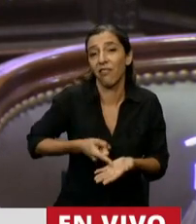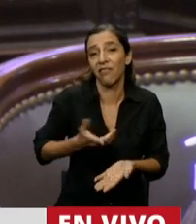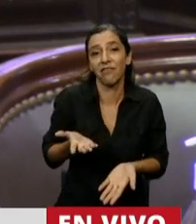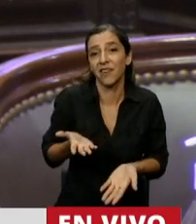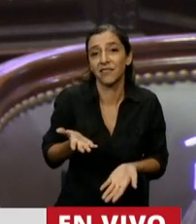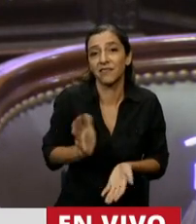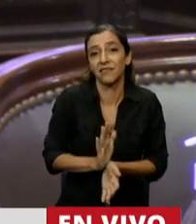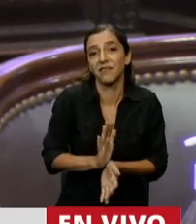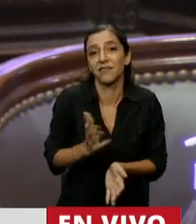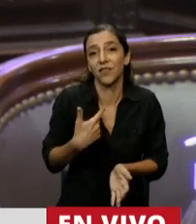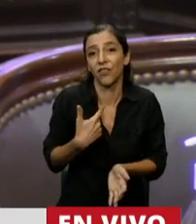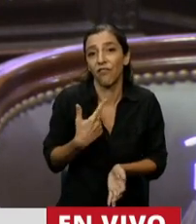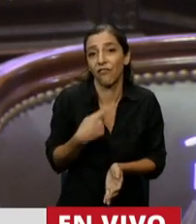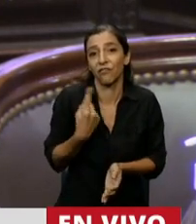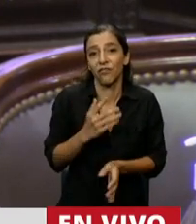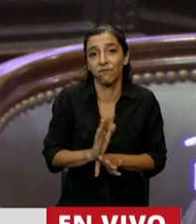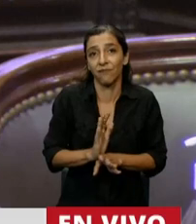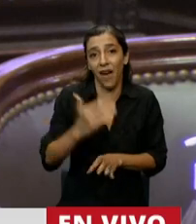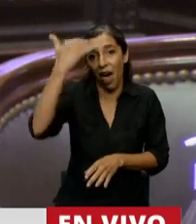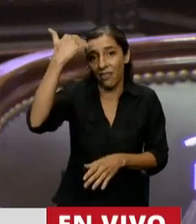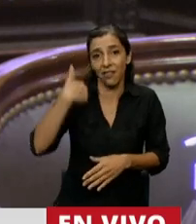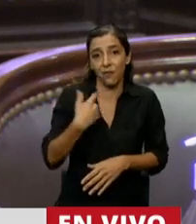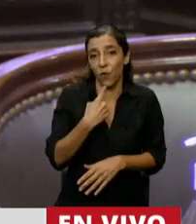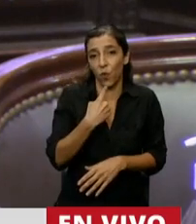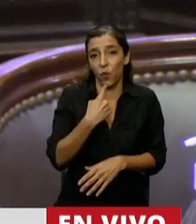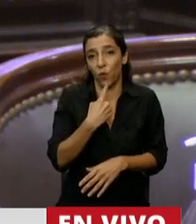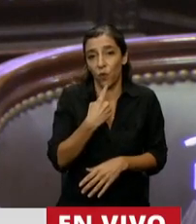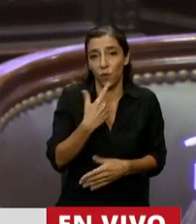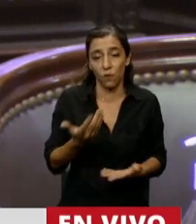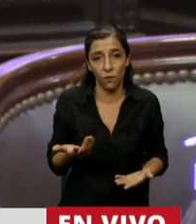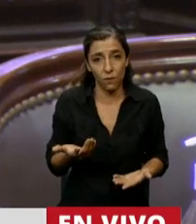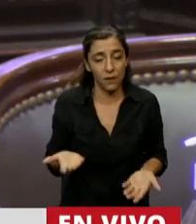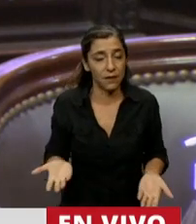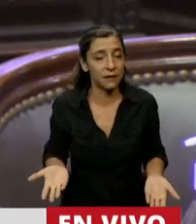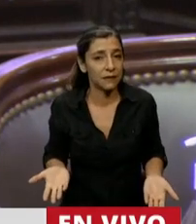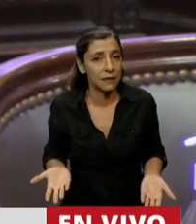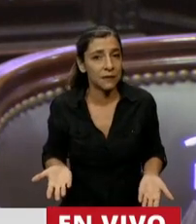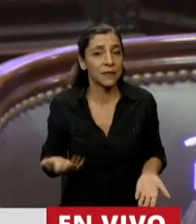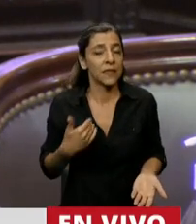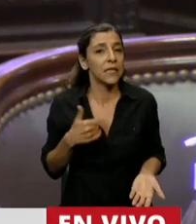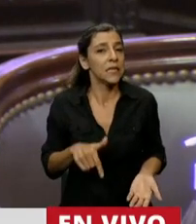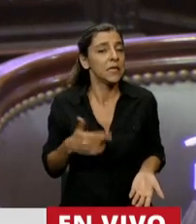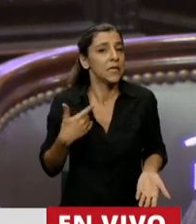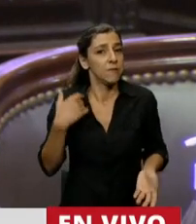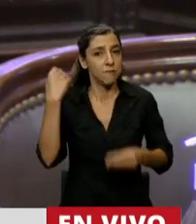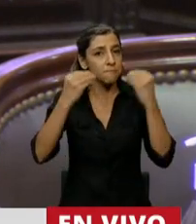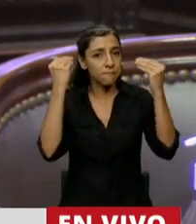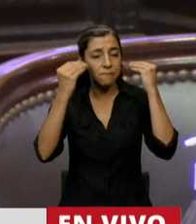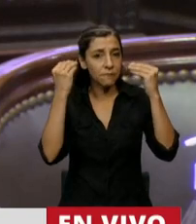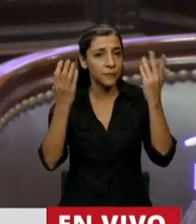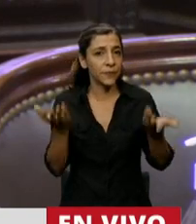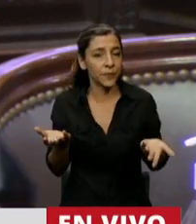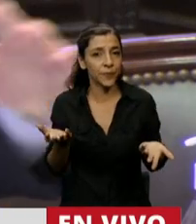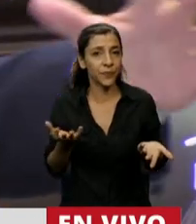siempre están signadas por la duda. Y la verdad que esta preocupación que tengo me